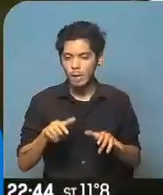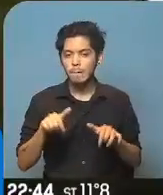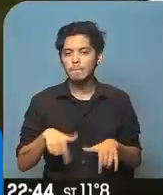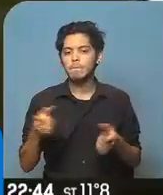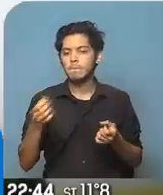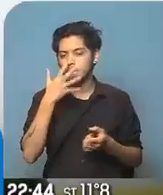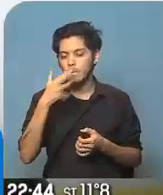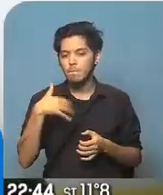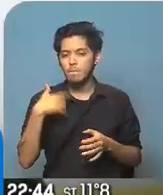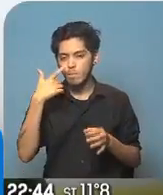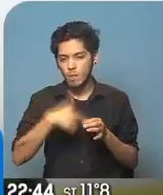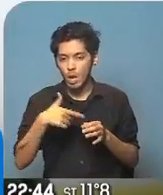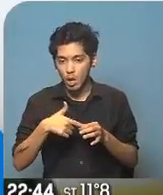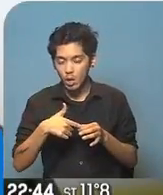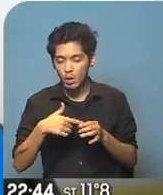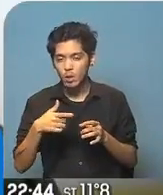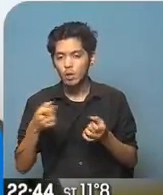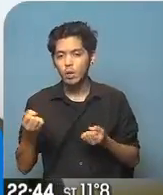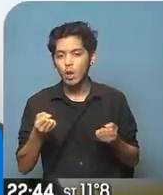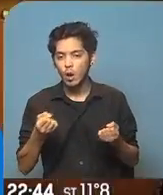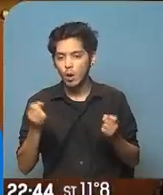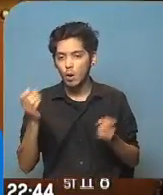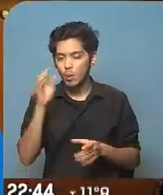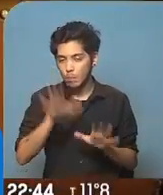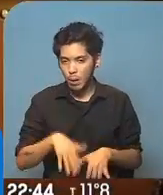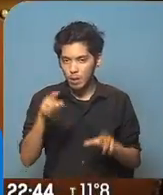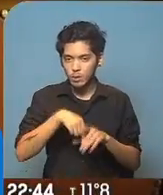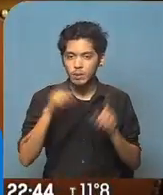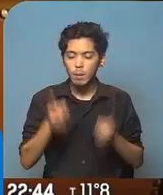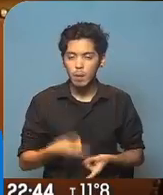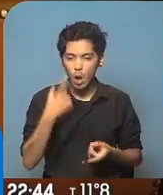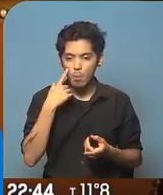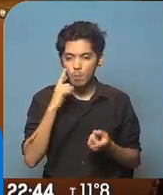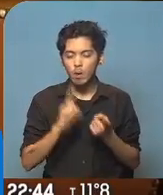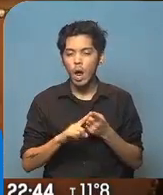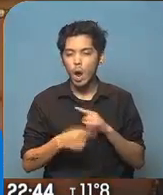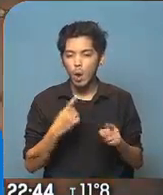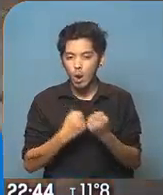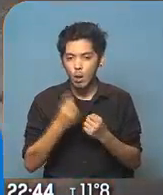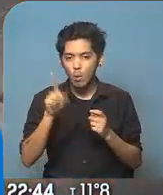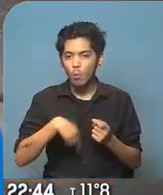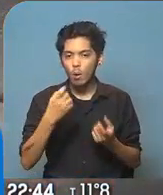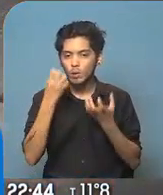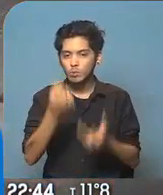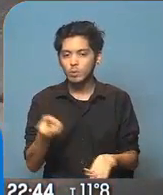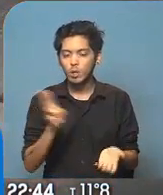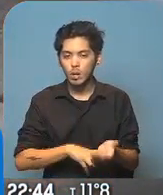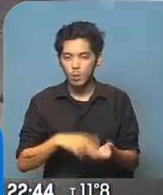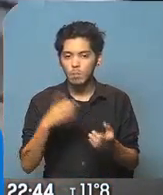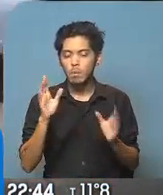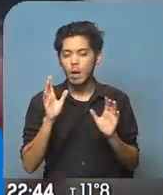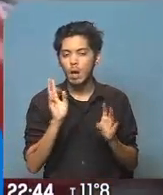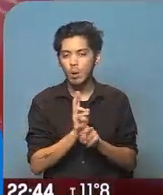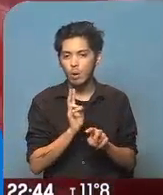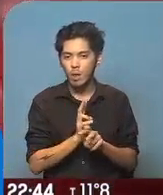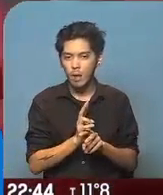paro, Temer se vio obligado a aceptar concesiones, comprometiéndose a reinstalar subsidios para contener las naftas,